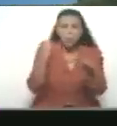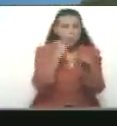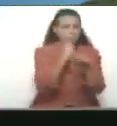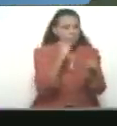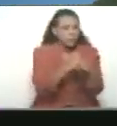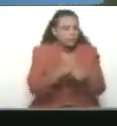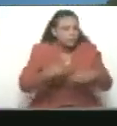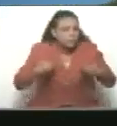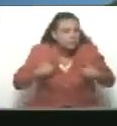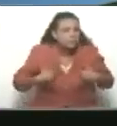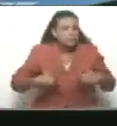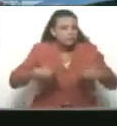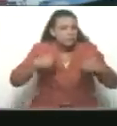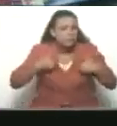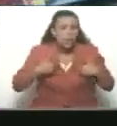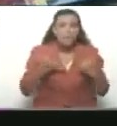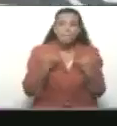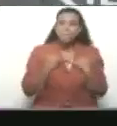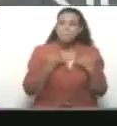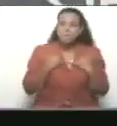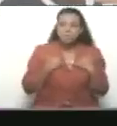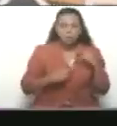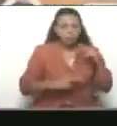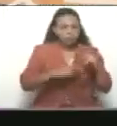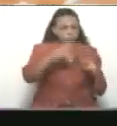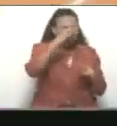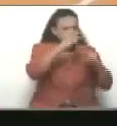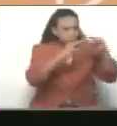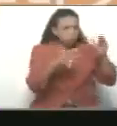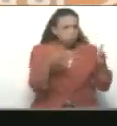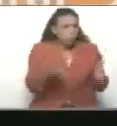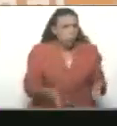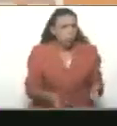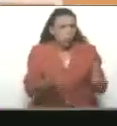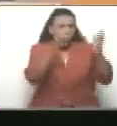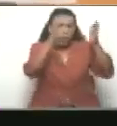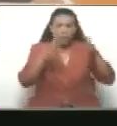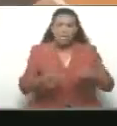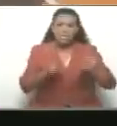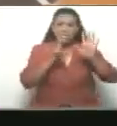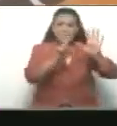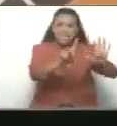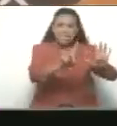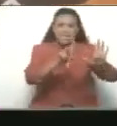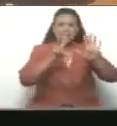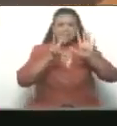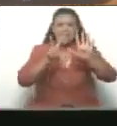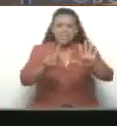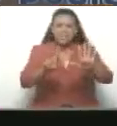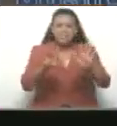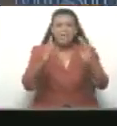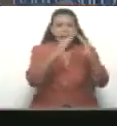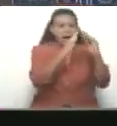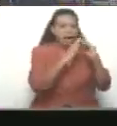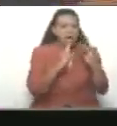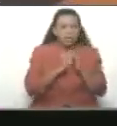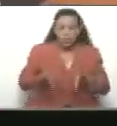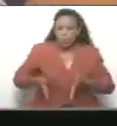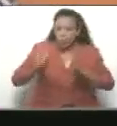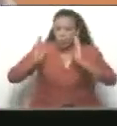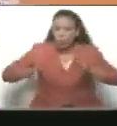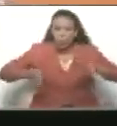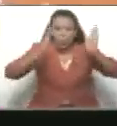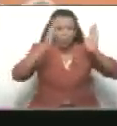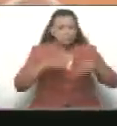pueblo que sufrió pueblo que construyó mi comandante presidente este urbanismo de 67 viviendas acá en la